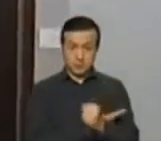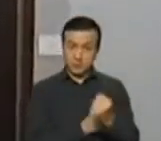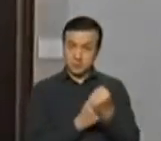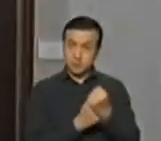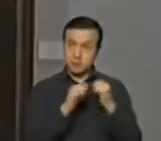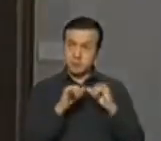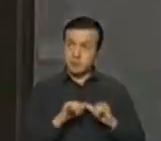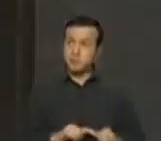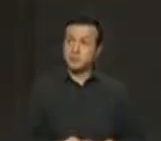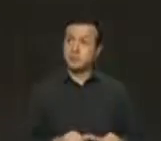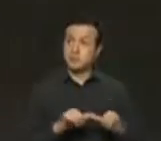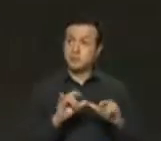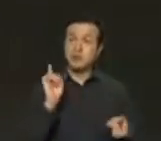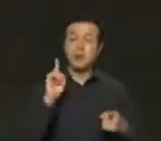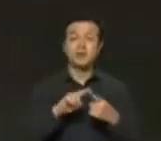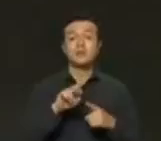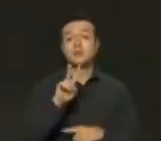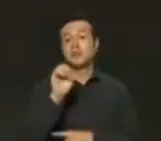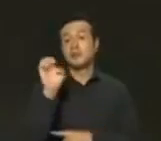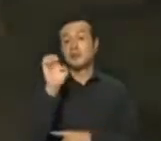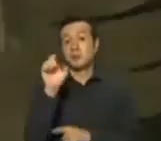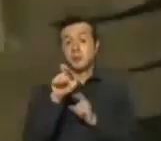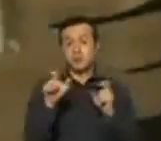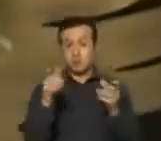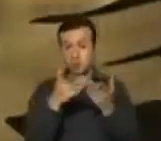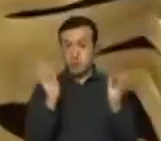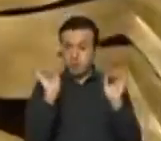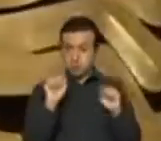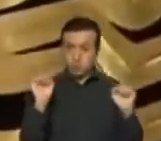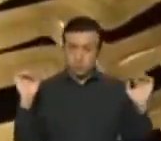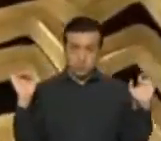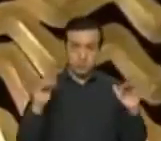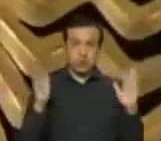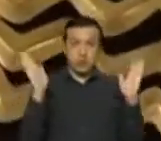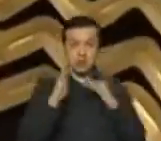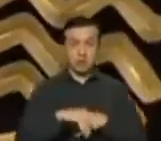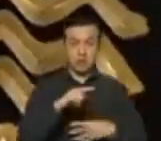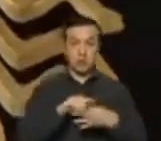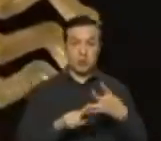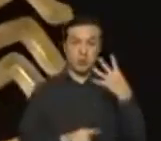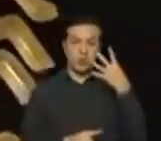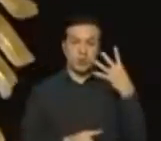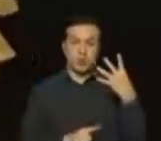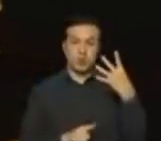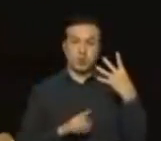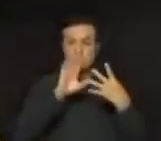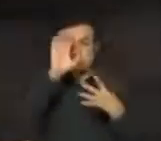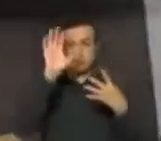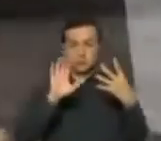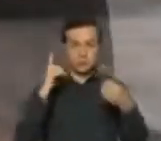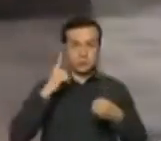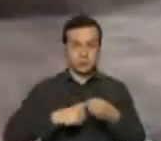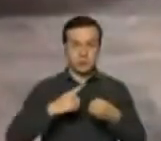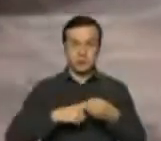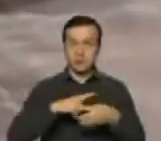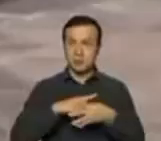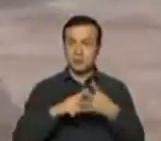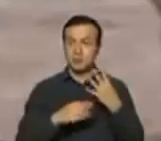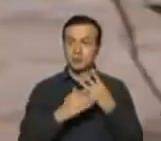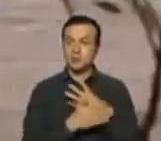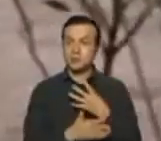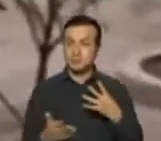presente. Hasta el 20 de enero, la ciudadanía podrá recorrer gratis 4 museos de Quito.